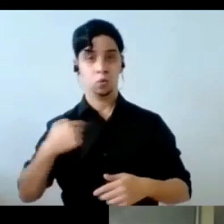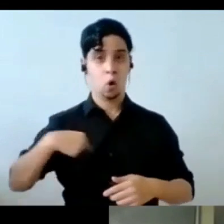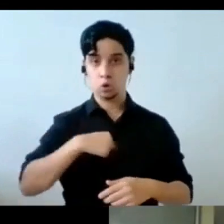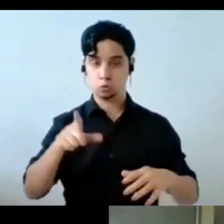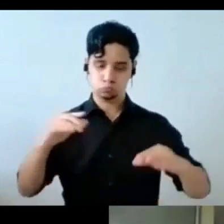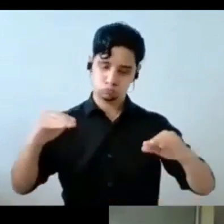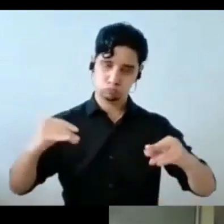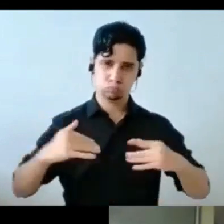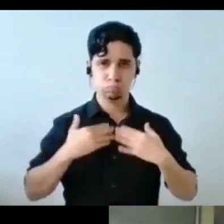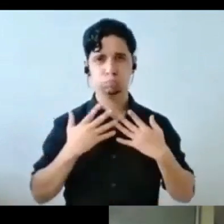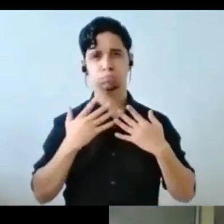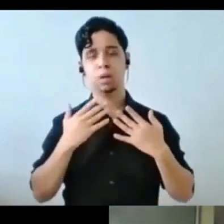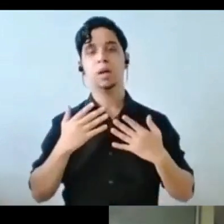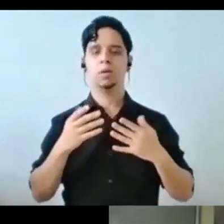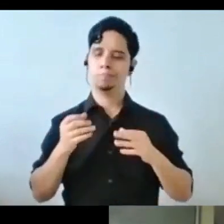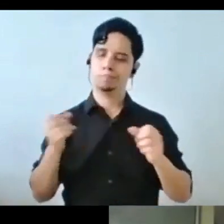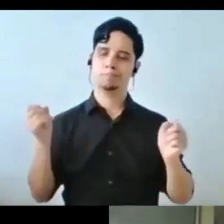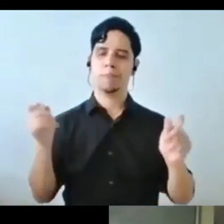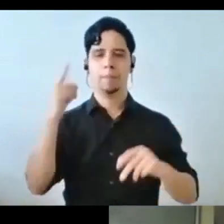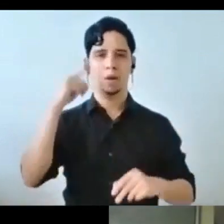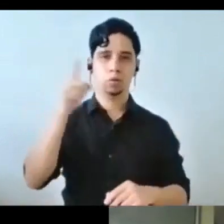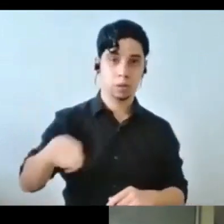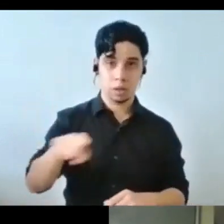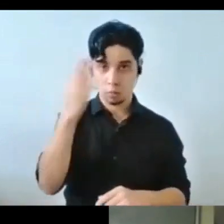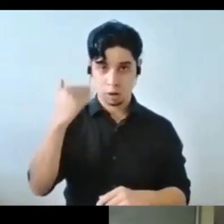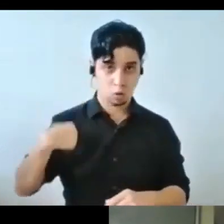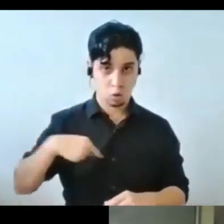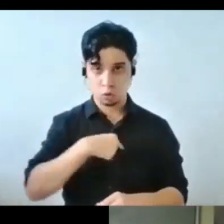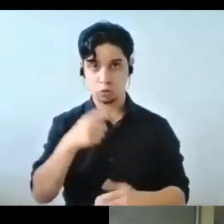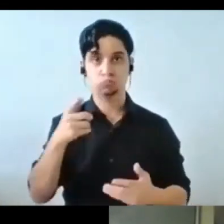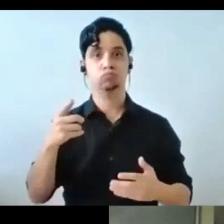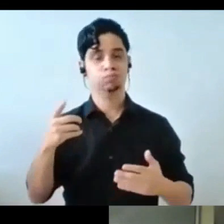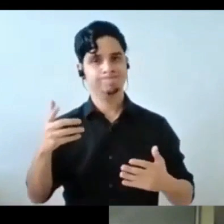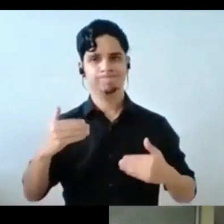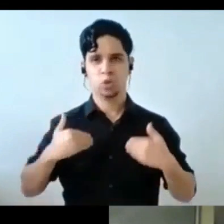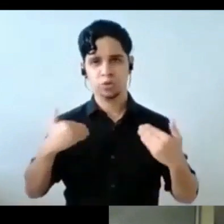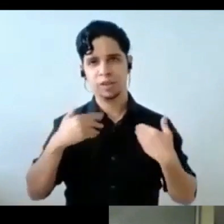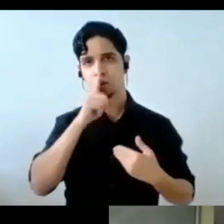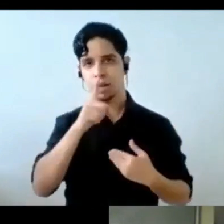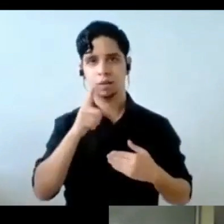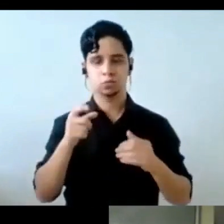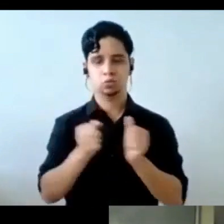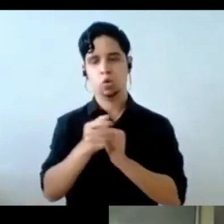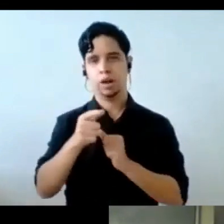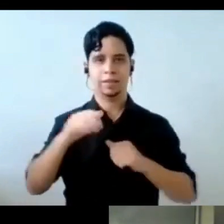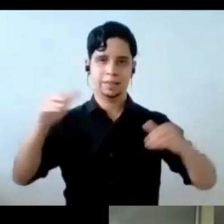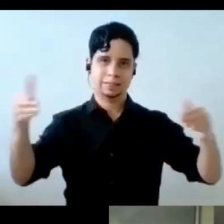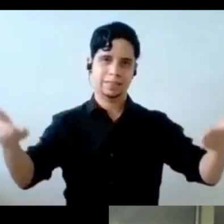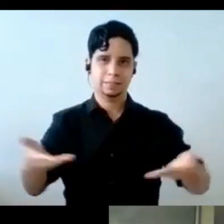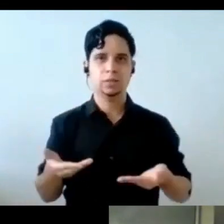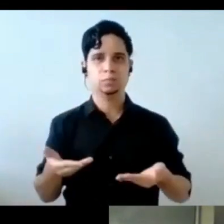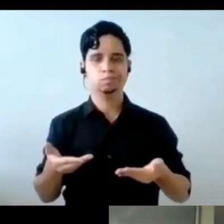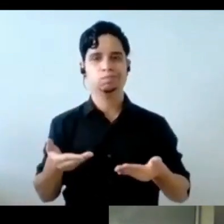lo devolvemos de repente para todos ustedes, porque de verdad que estamos súper contentos con esa acogida